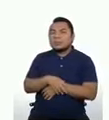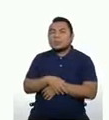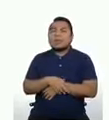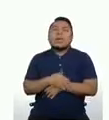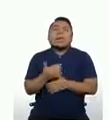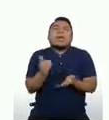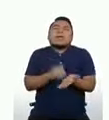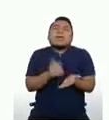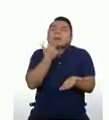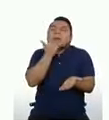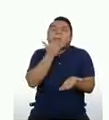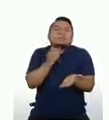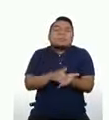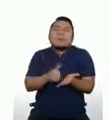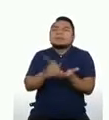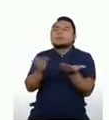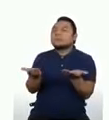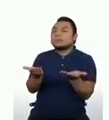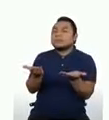más pasó?